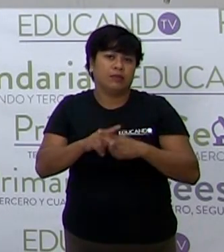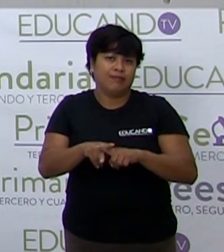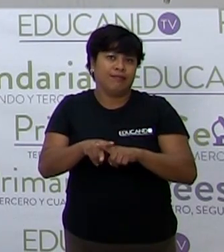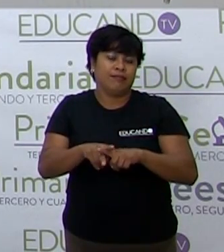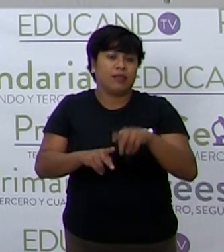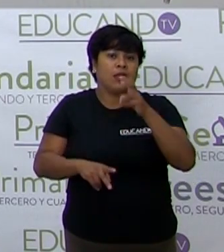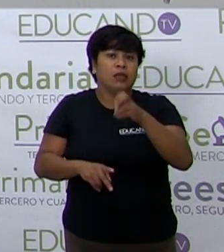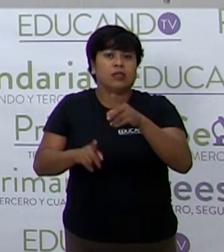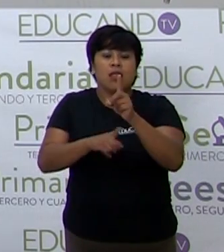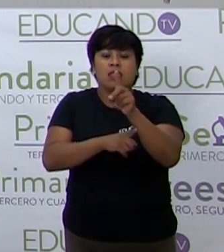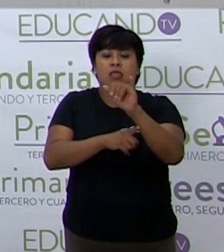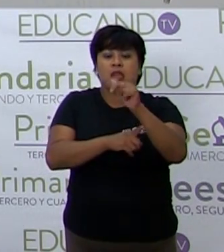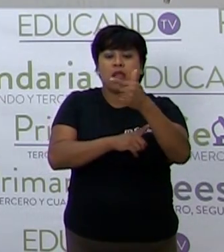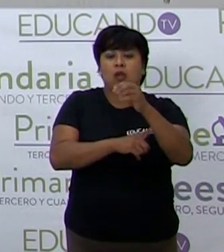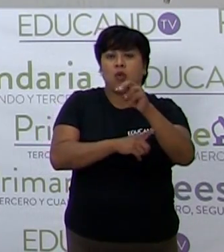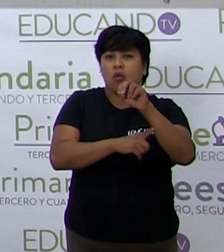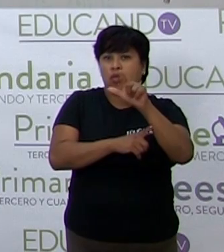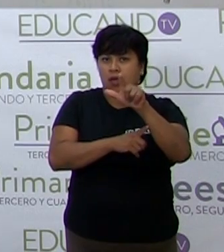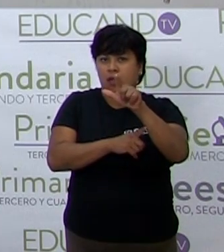una diagonal.